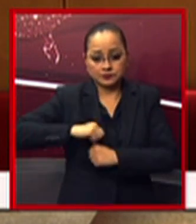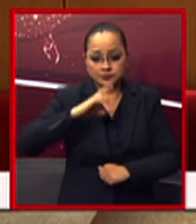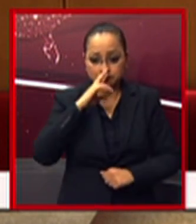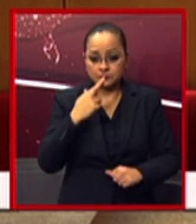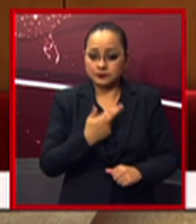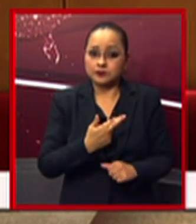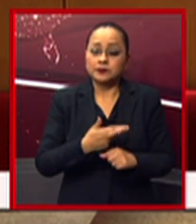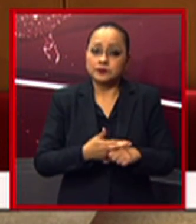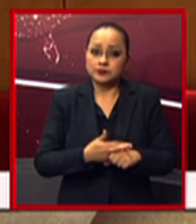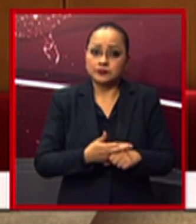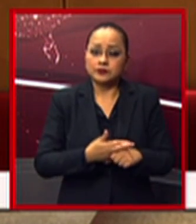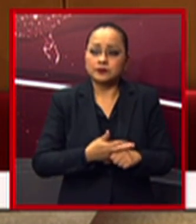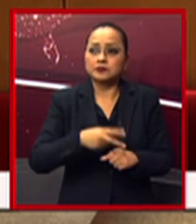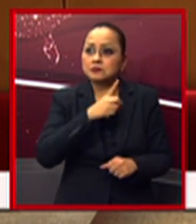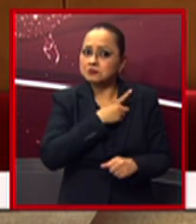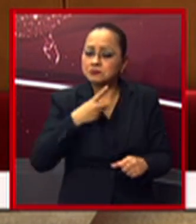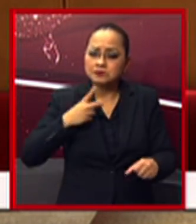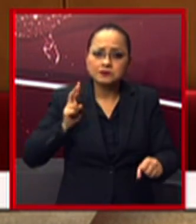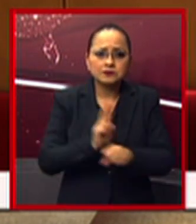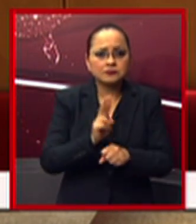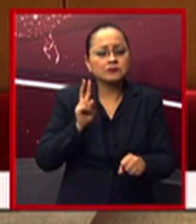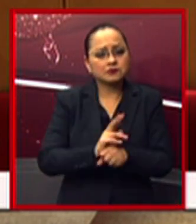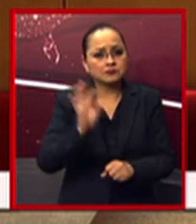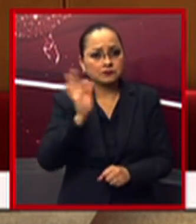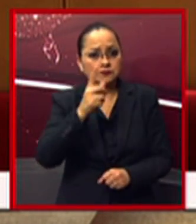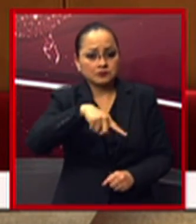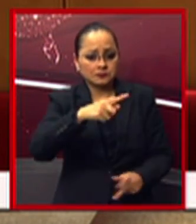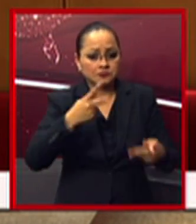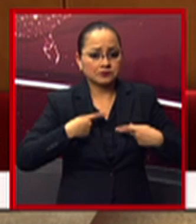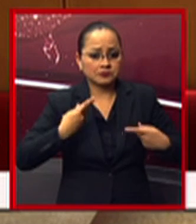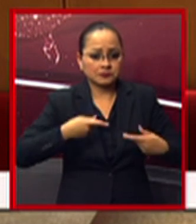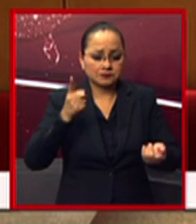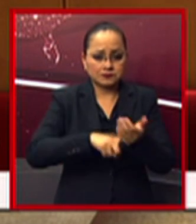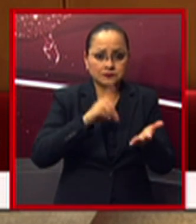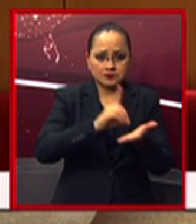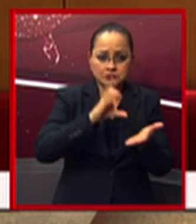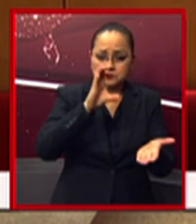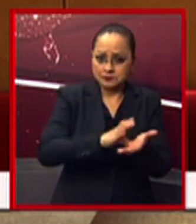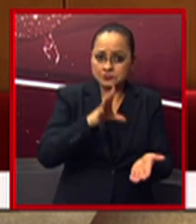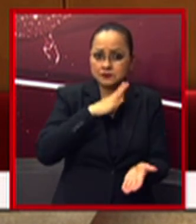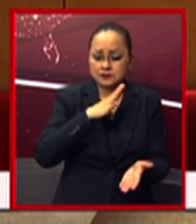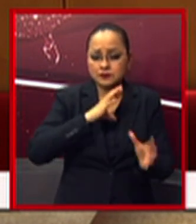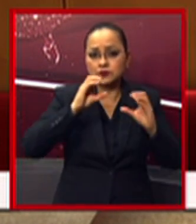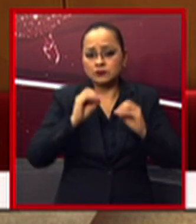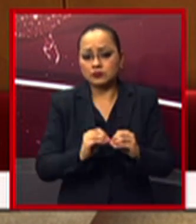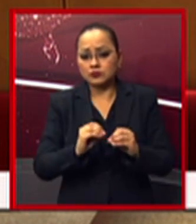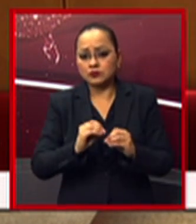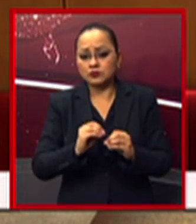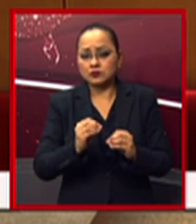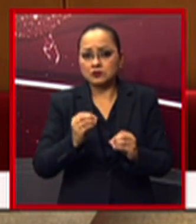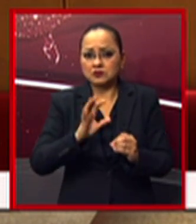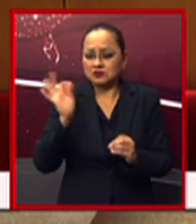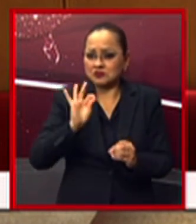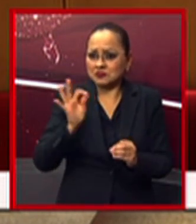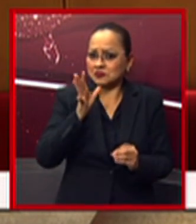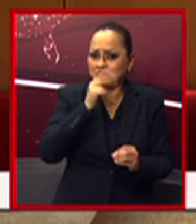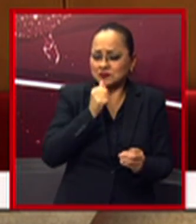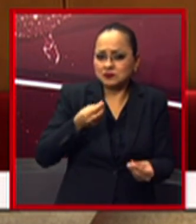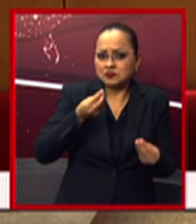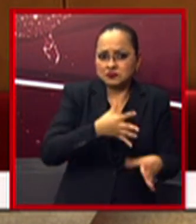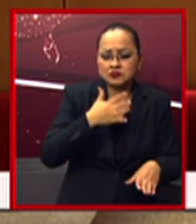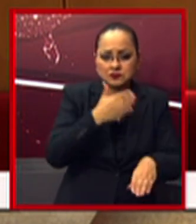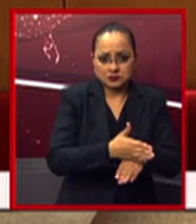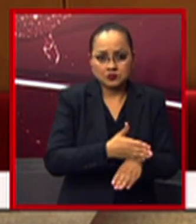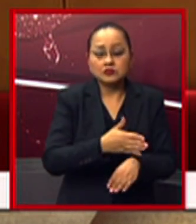autoridades de velar para que, en caso de que las personas con discapacidad o inimputabilidad